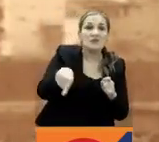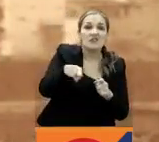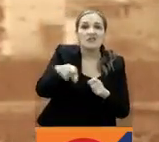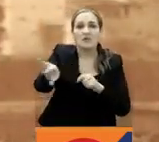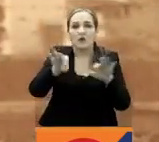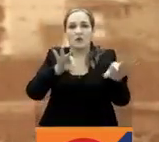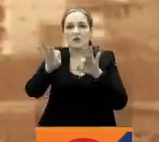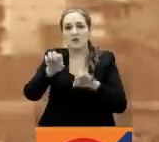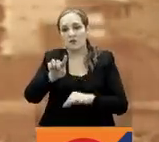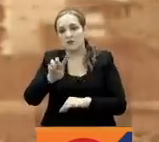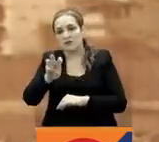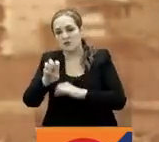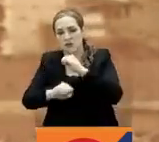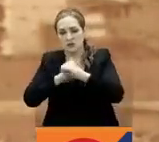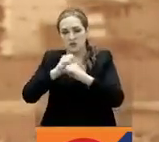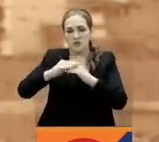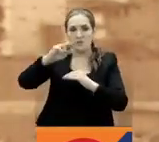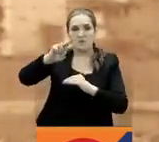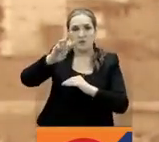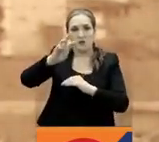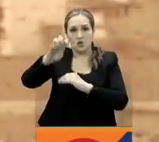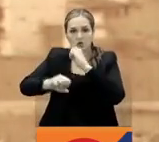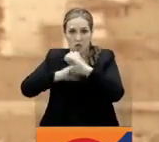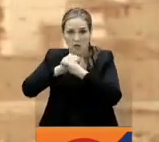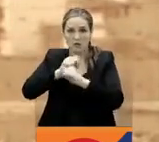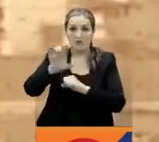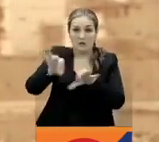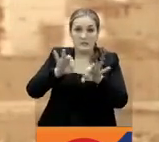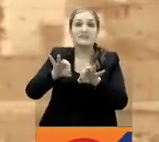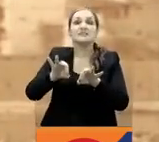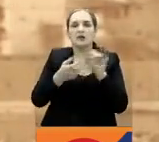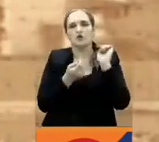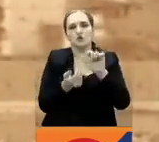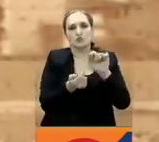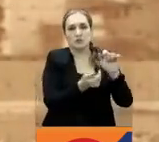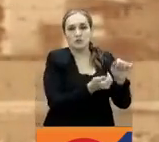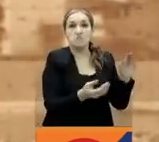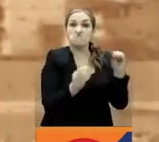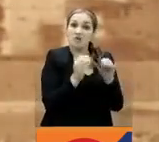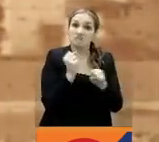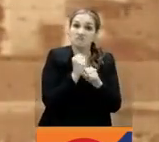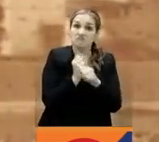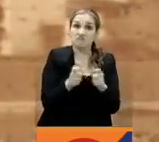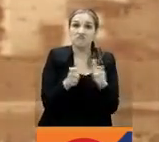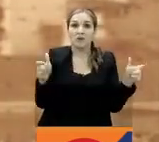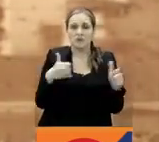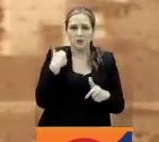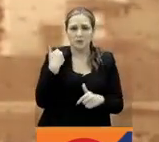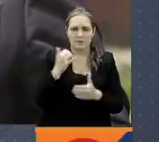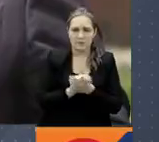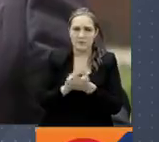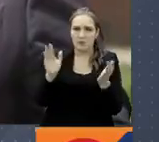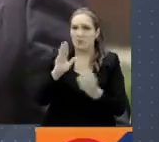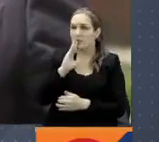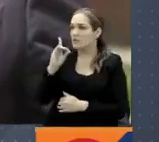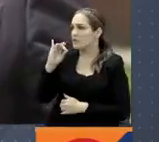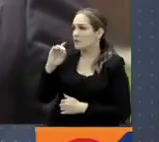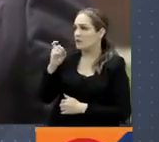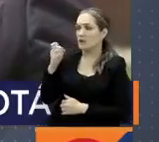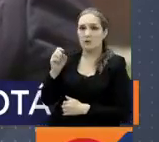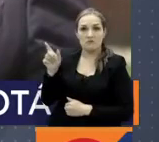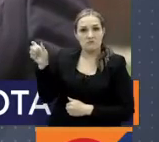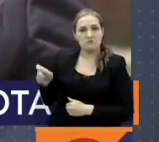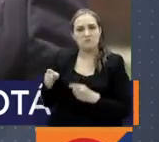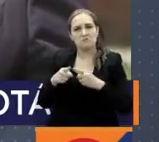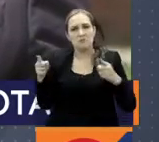18 y 28 años. Además, entregó un positivo balance de la generación de empleo juvenil en Colombia. Saludamos a Diego Giraldo. Diego, ¿qué otros